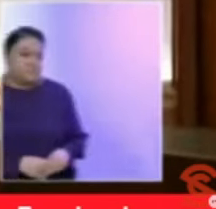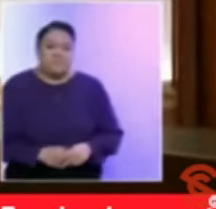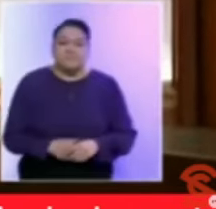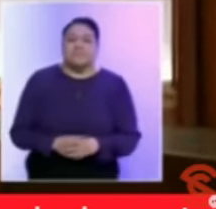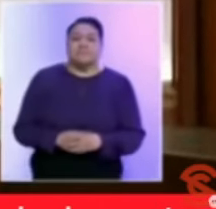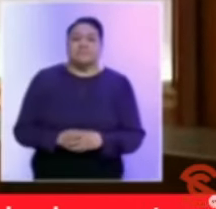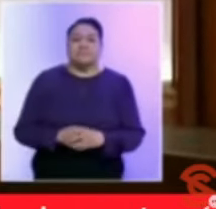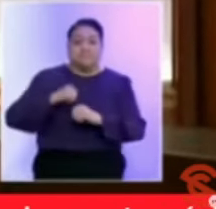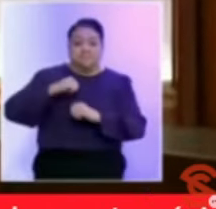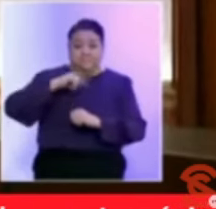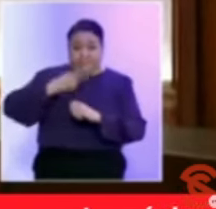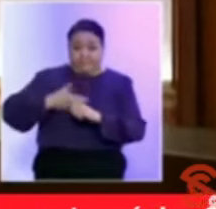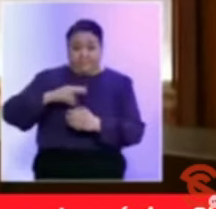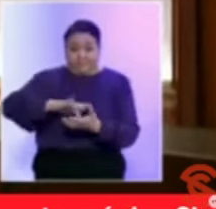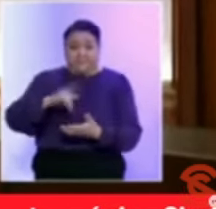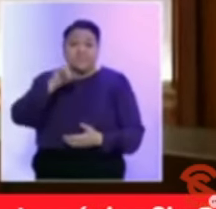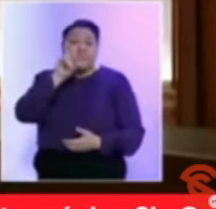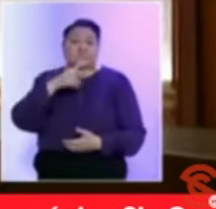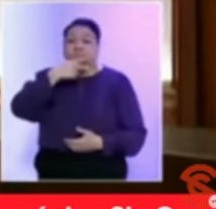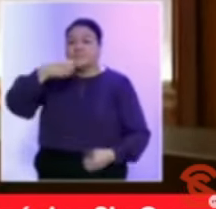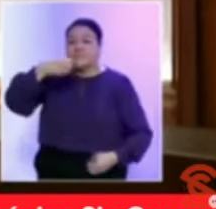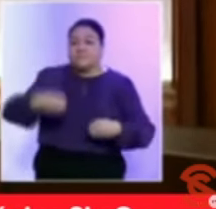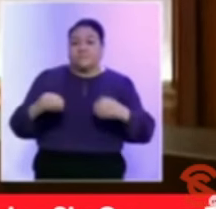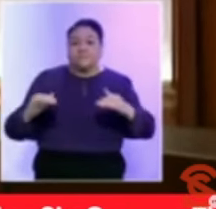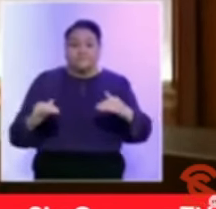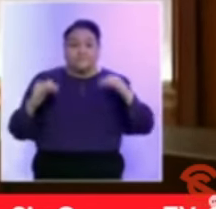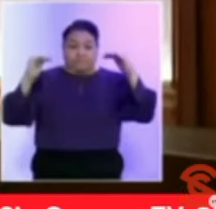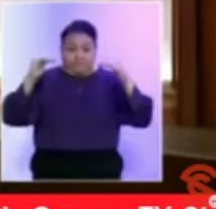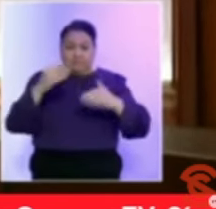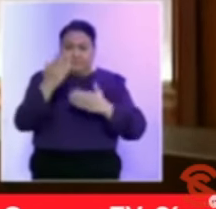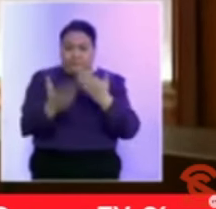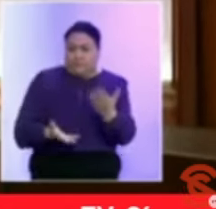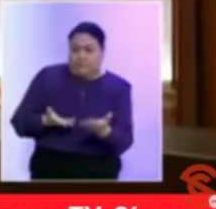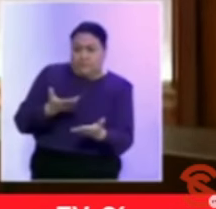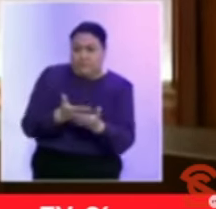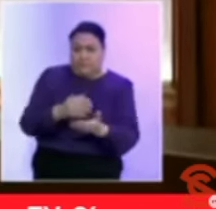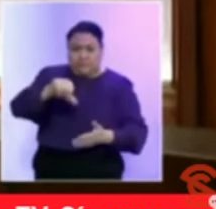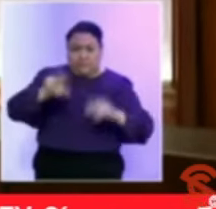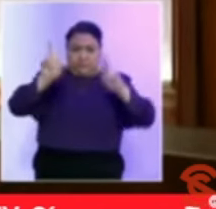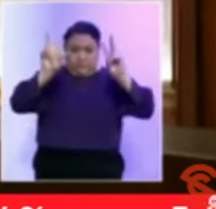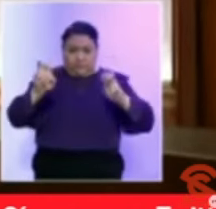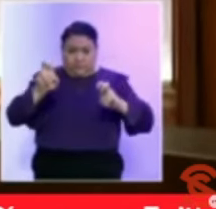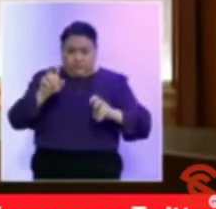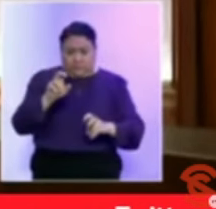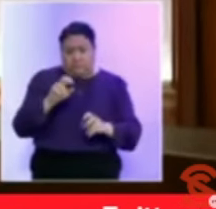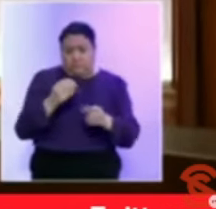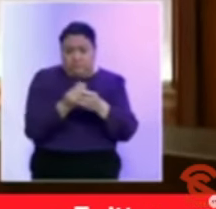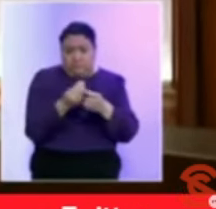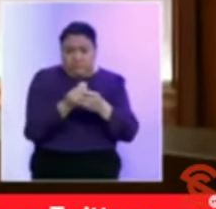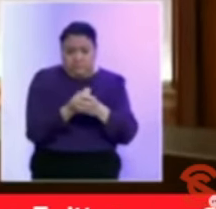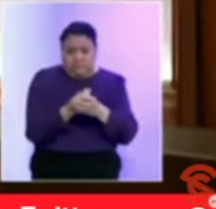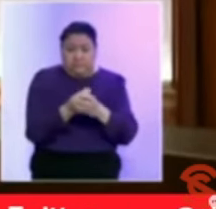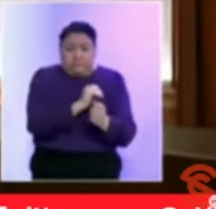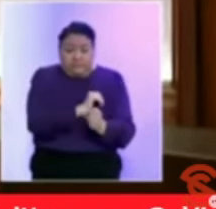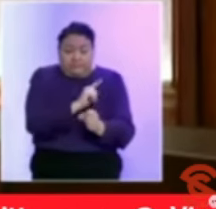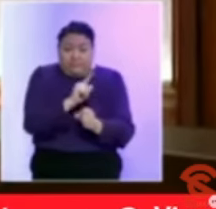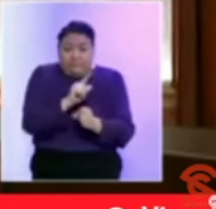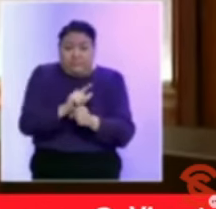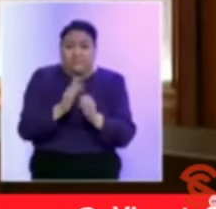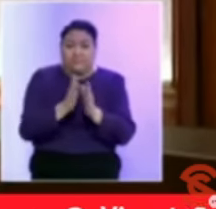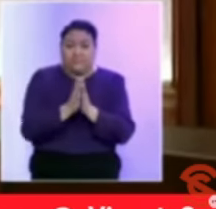magistradas magistrados si están de acuerdo con el asunto de esta sesión solemne por favor